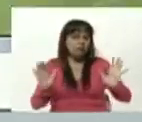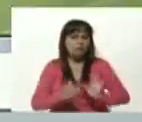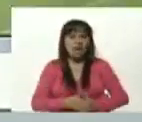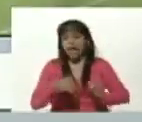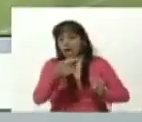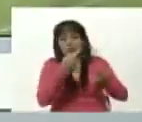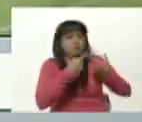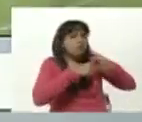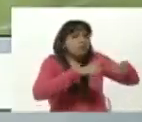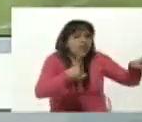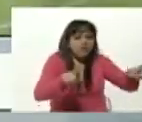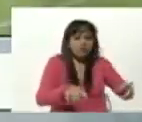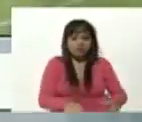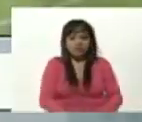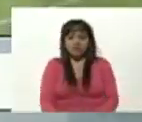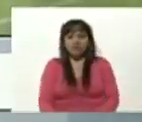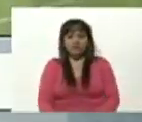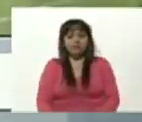cosa.